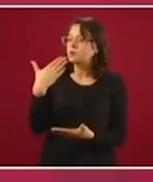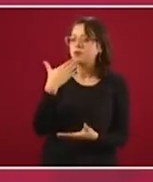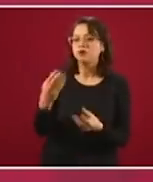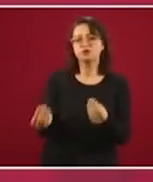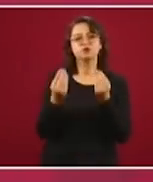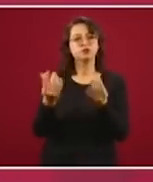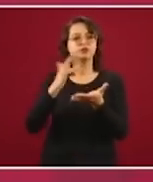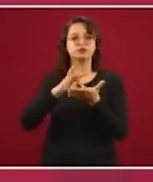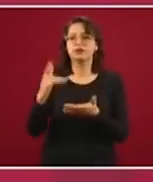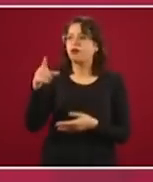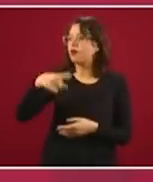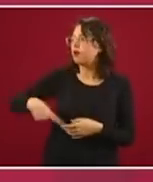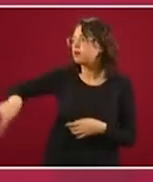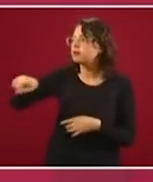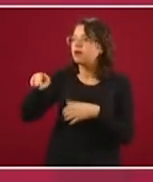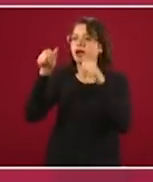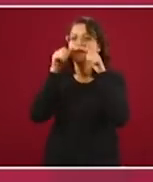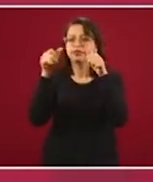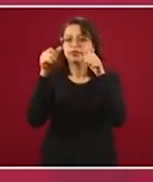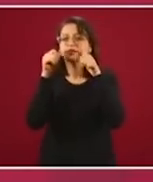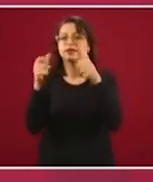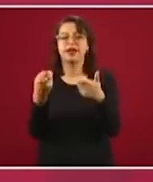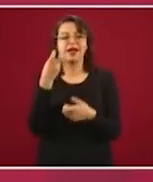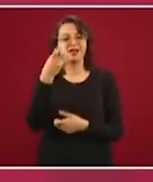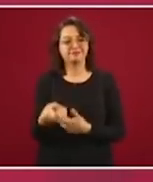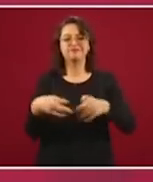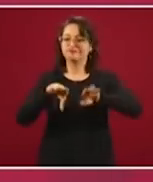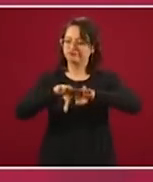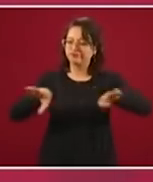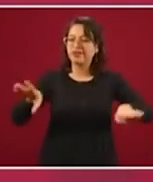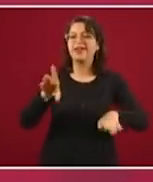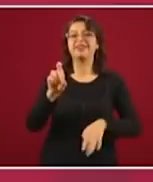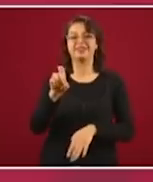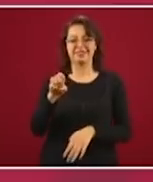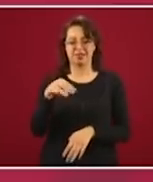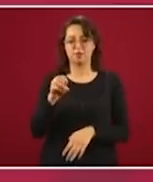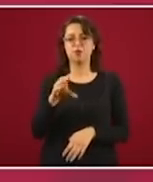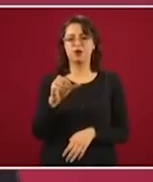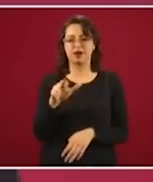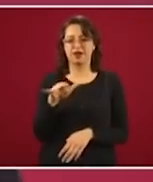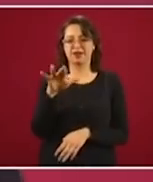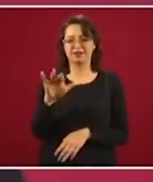todos. Esto es la democracia.